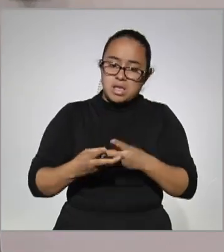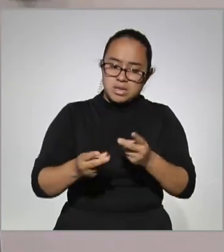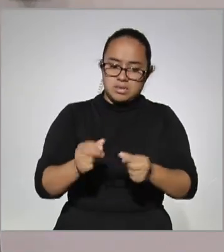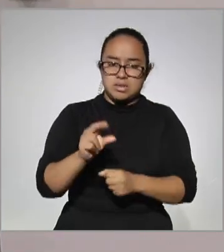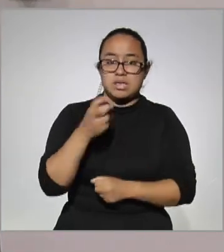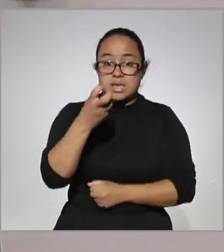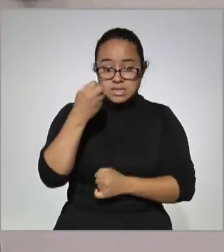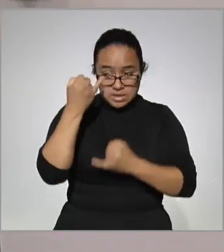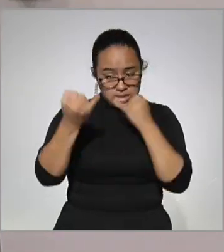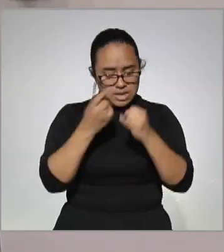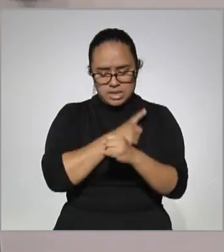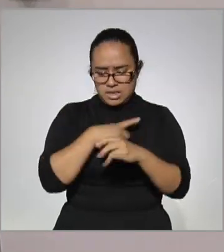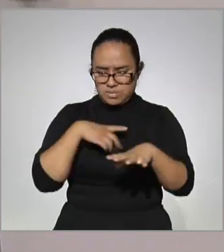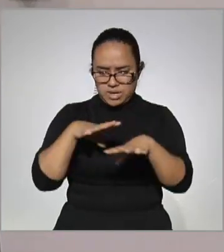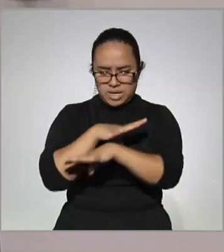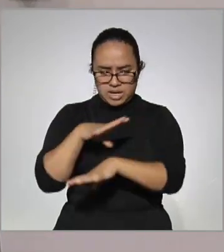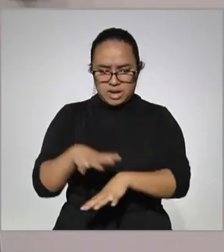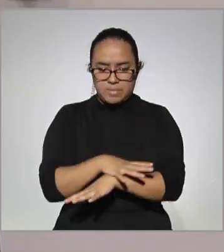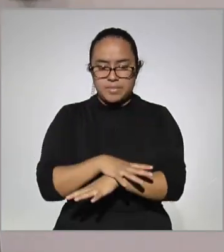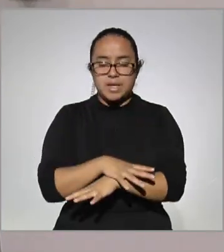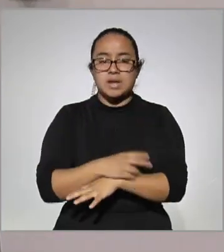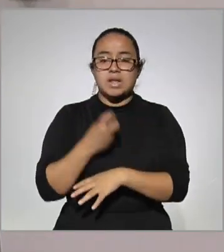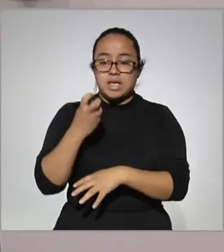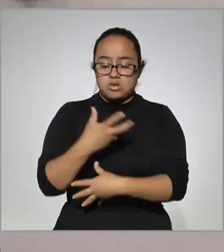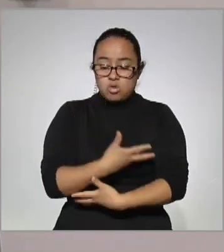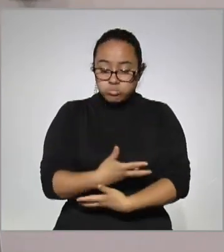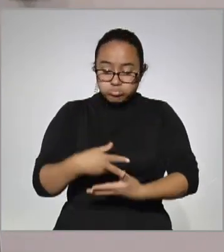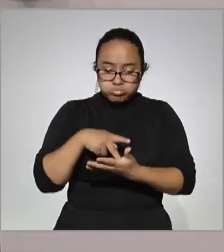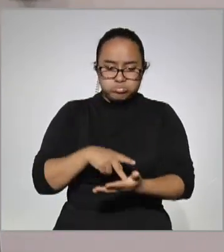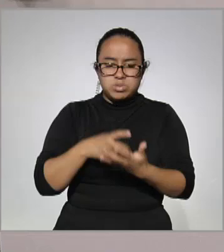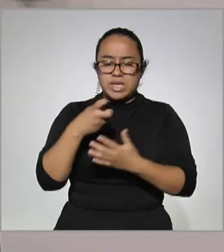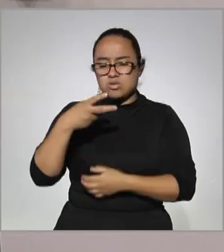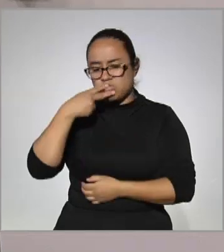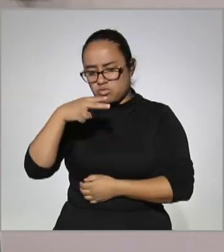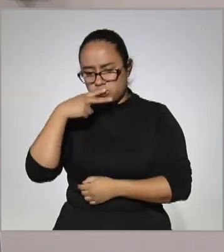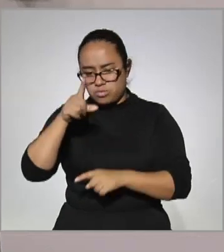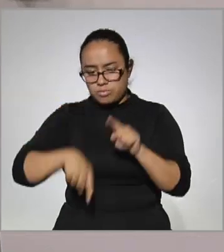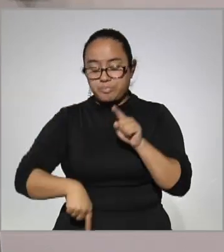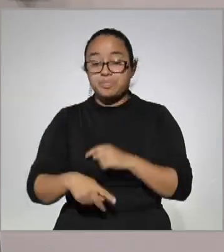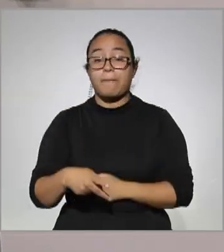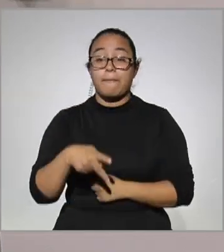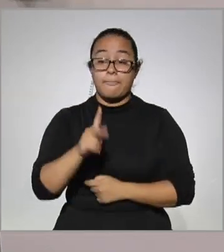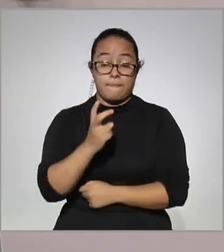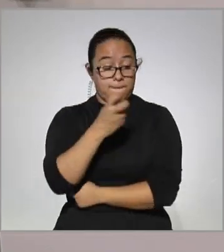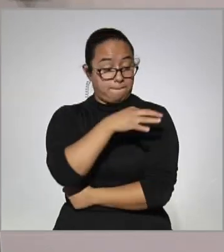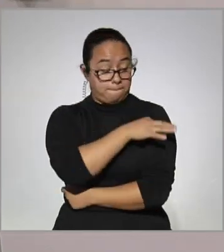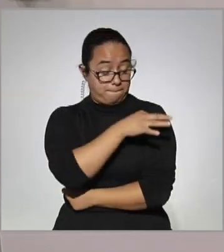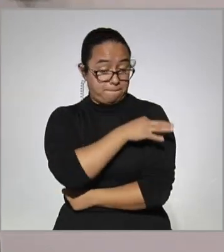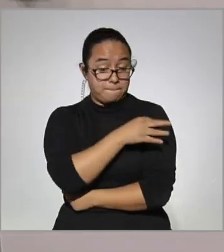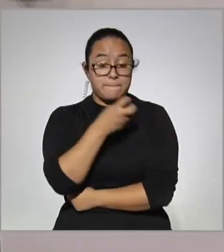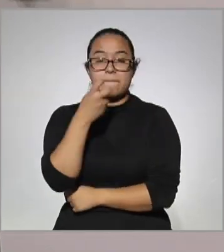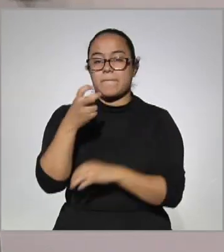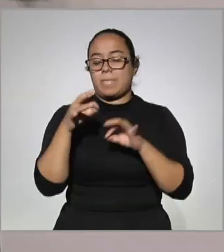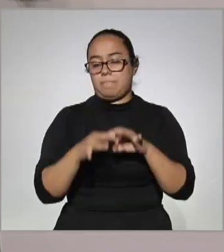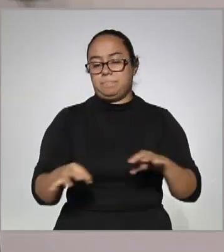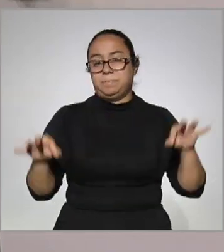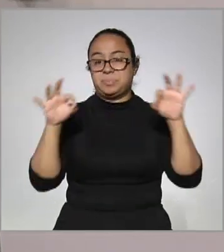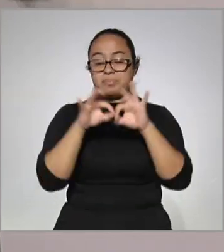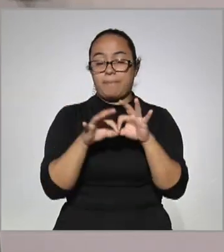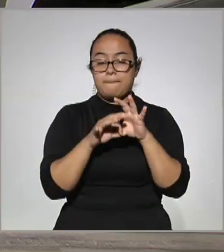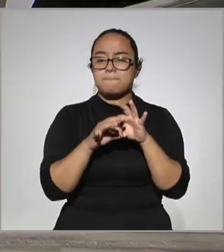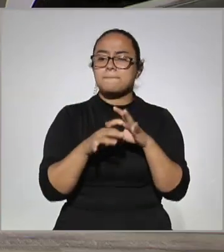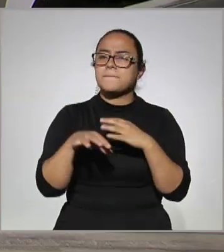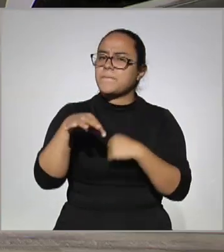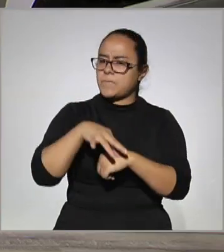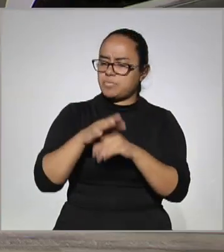que hay que romper en la cabeza. Alejarnos de la obesidad, alejarnos del tabaquismo. Pero la vacuna es un punto de vista importantísimo.